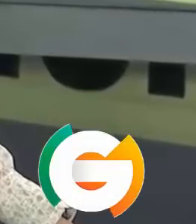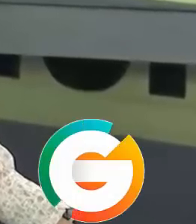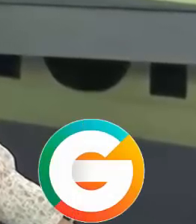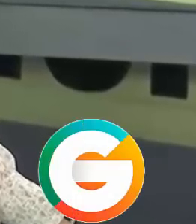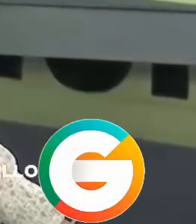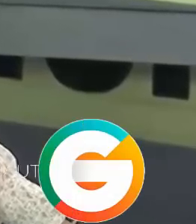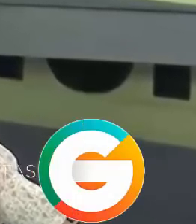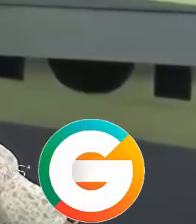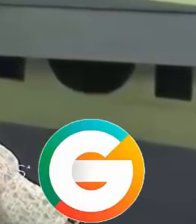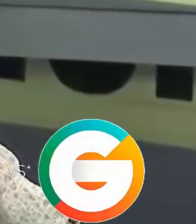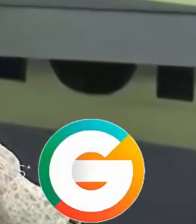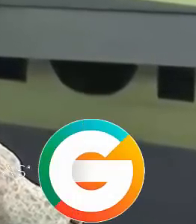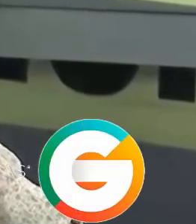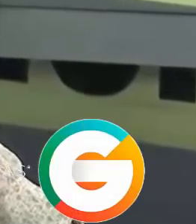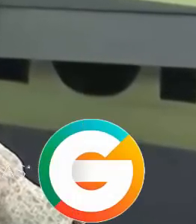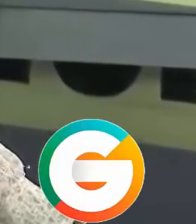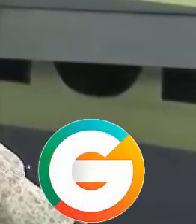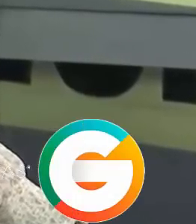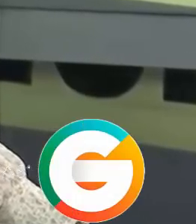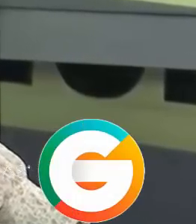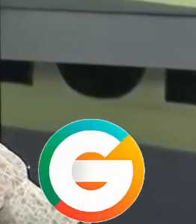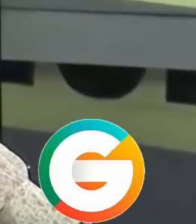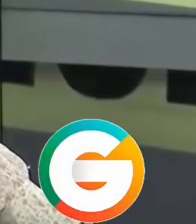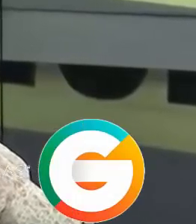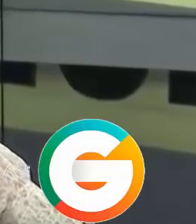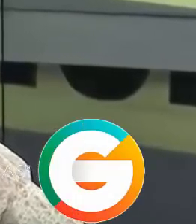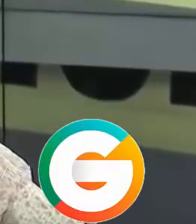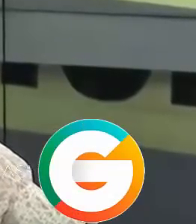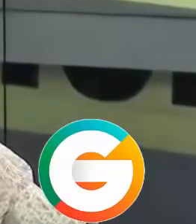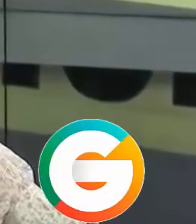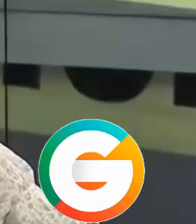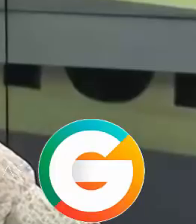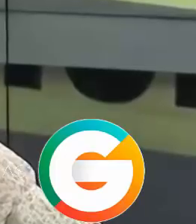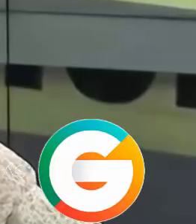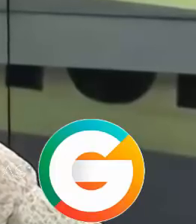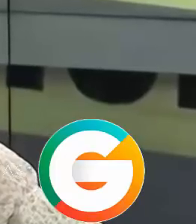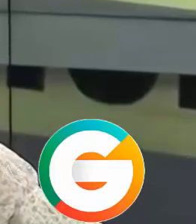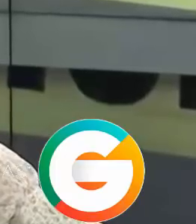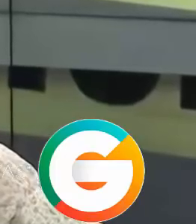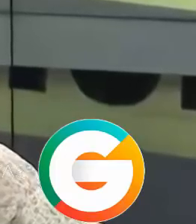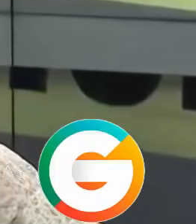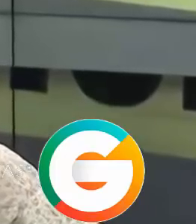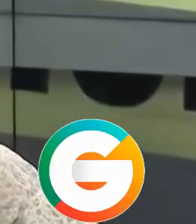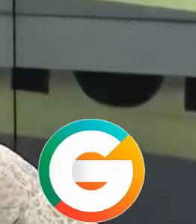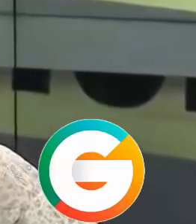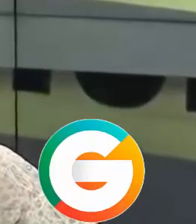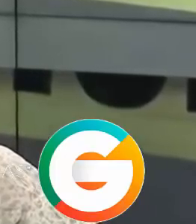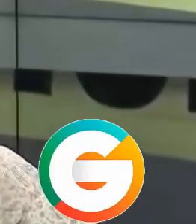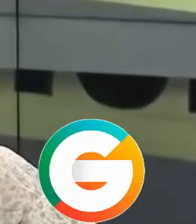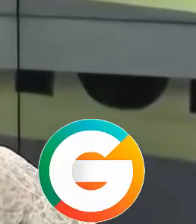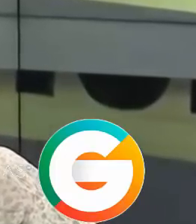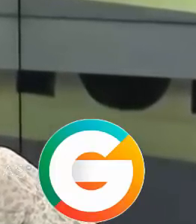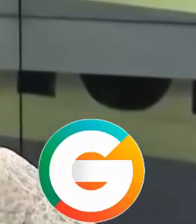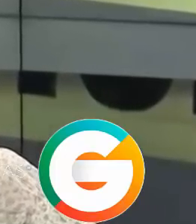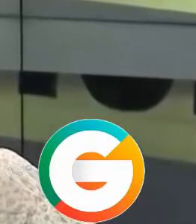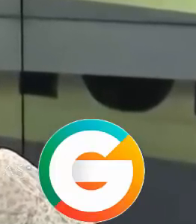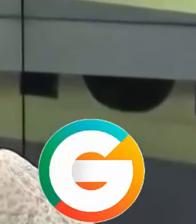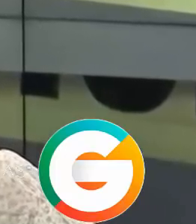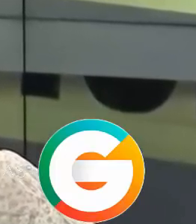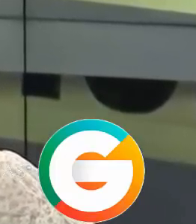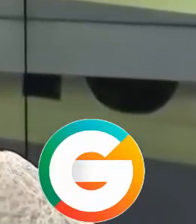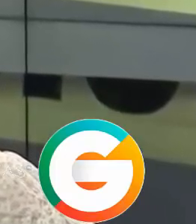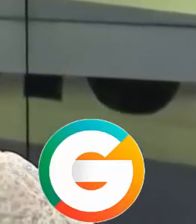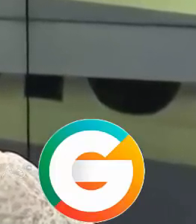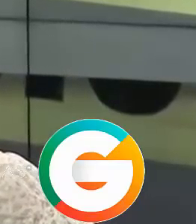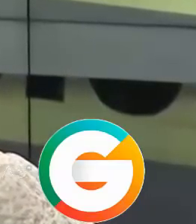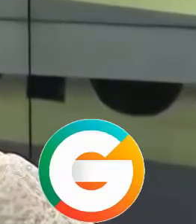luego de que la presentadora de Milenio Televisión Azucena Uresti escribiera una carta para que reflexionara sobre su futuro a Elizabeth García Vilchis, la titular de la sección